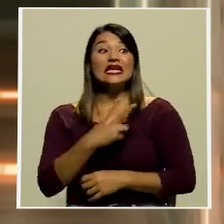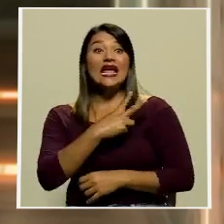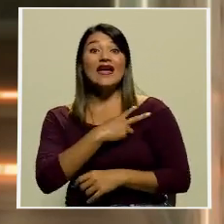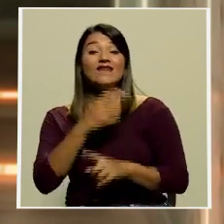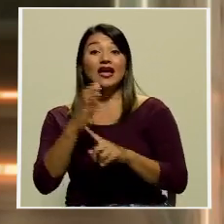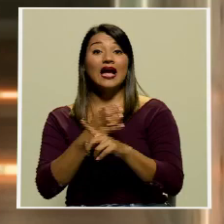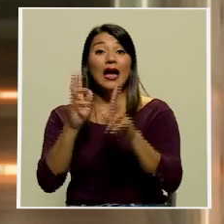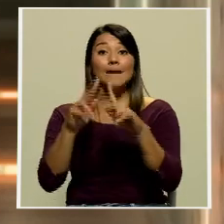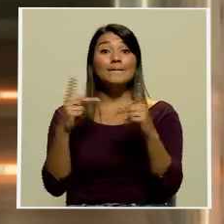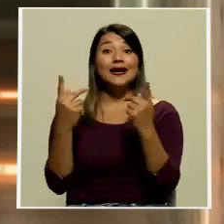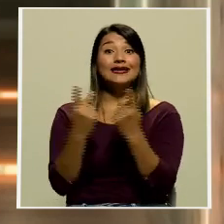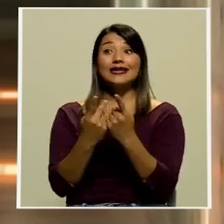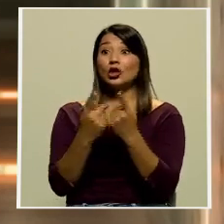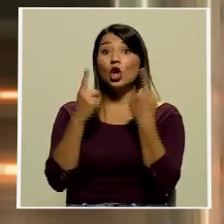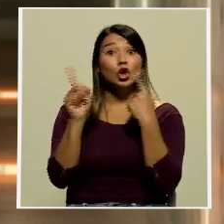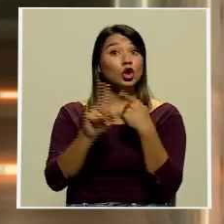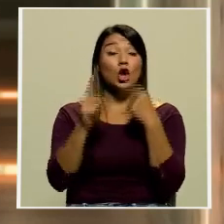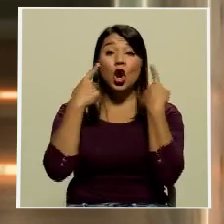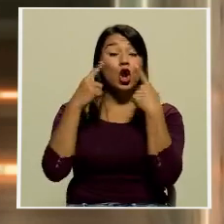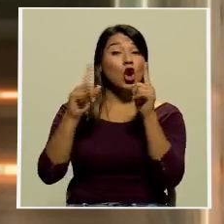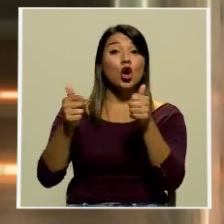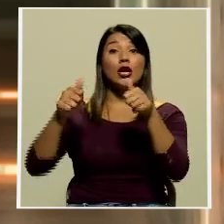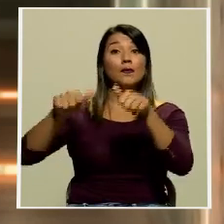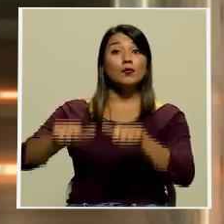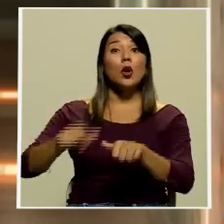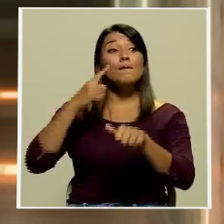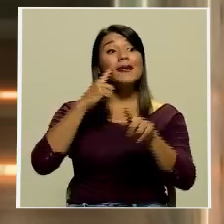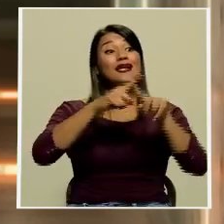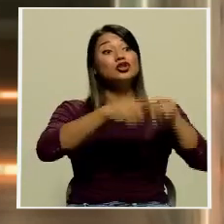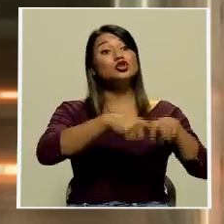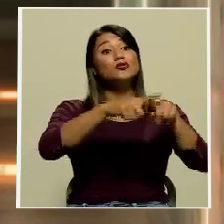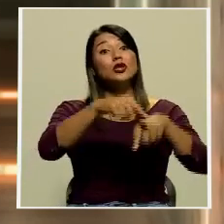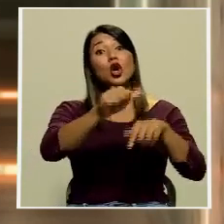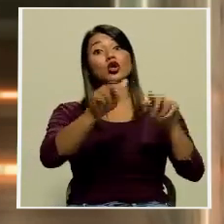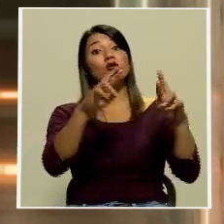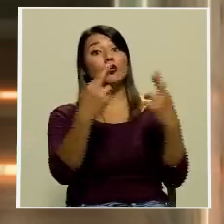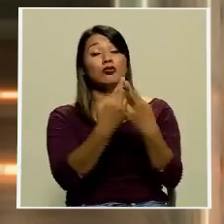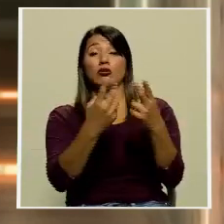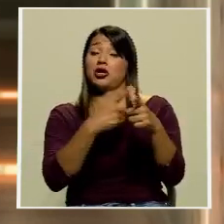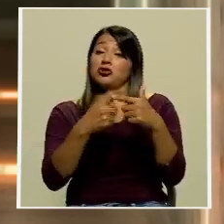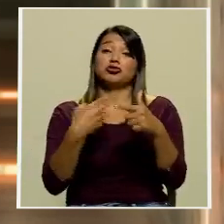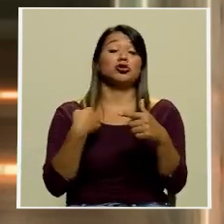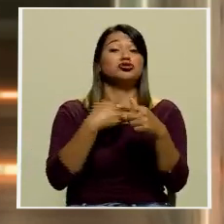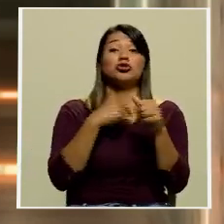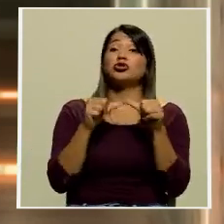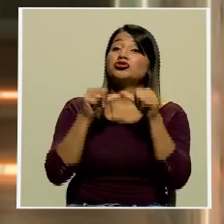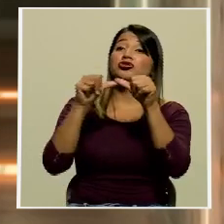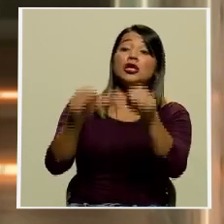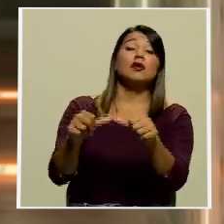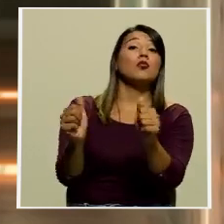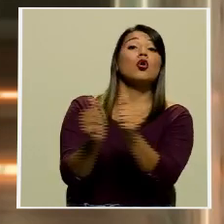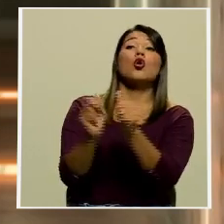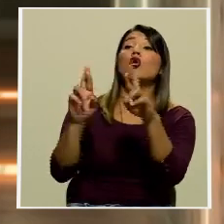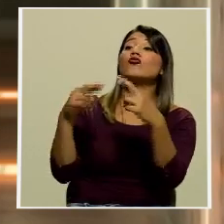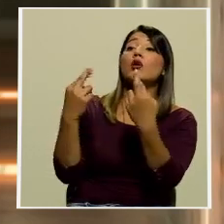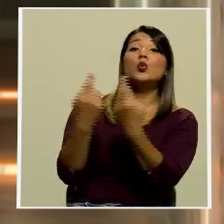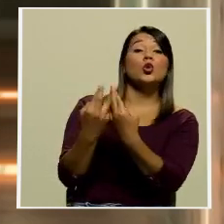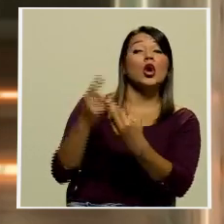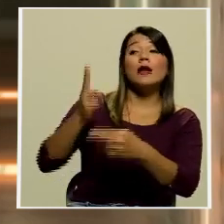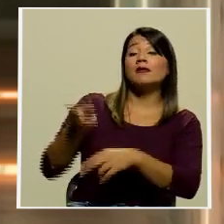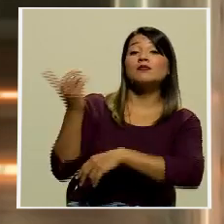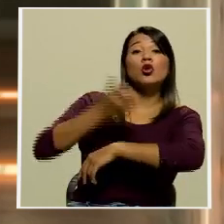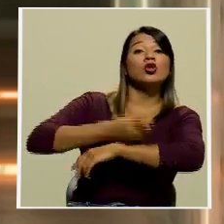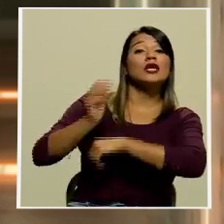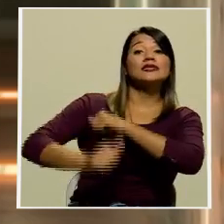fracción acuerdo para suspender otros órganos, nosotros vamos a continuar con la audiencia el día establecido en la Asamblea